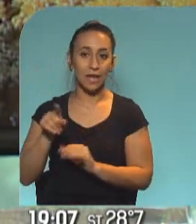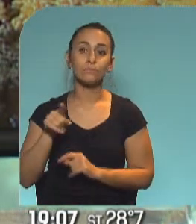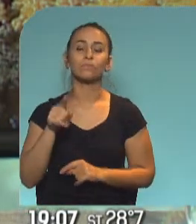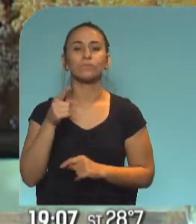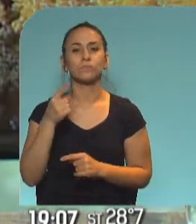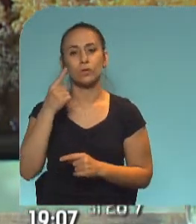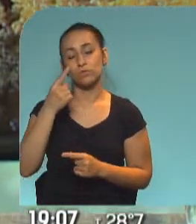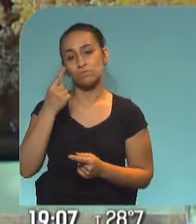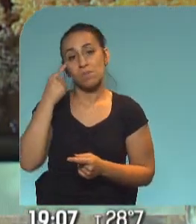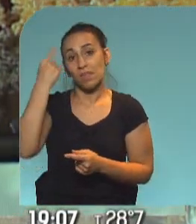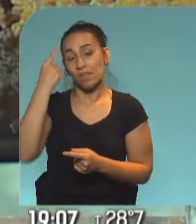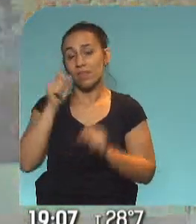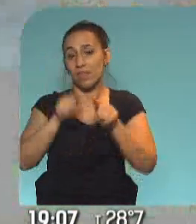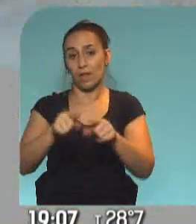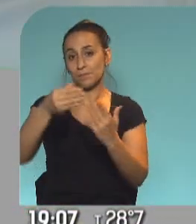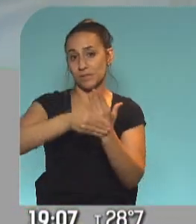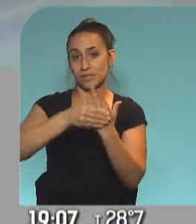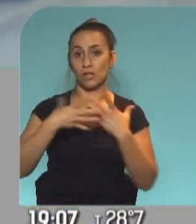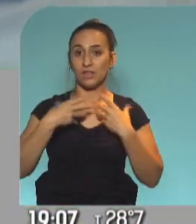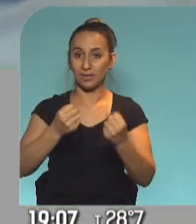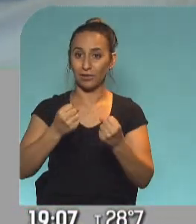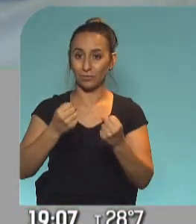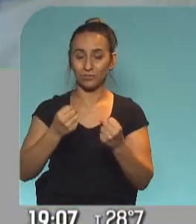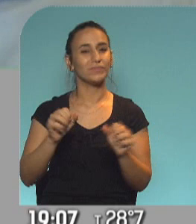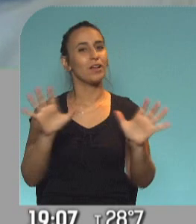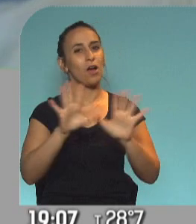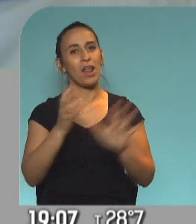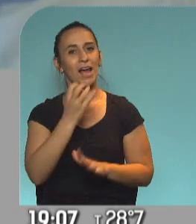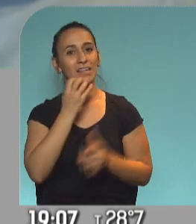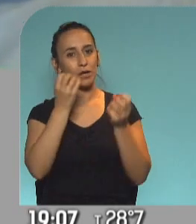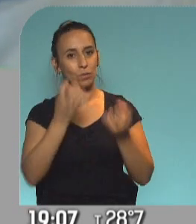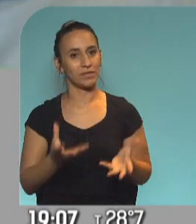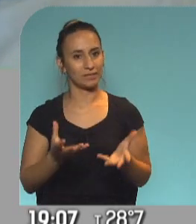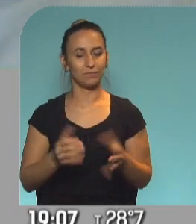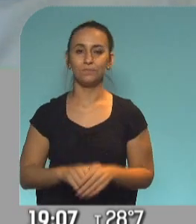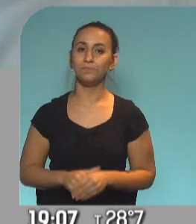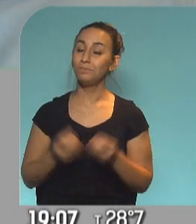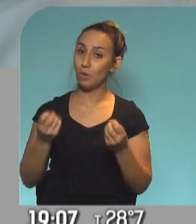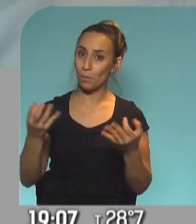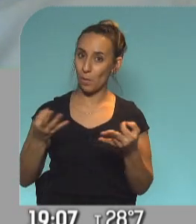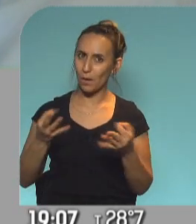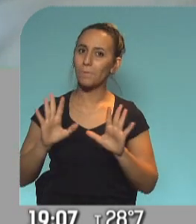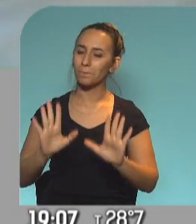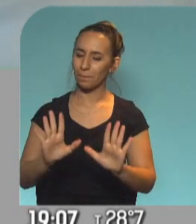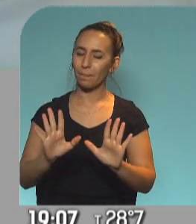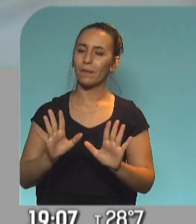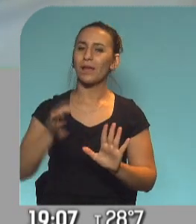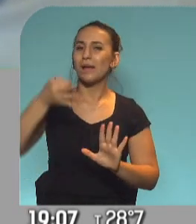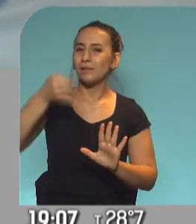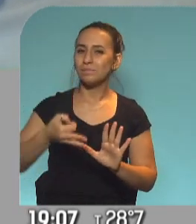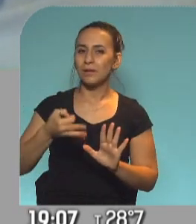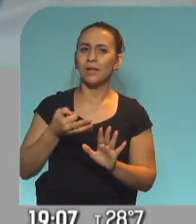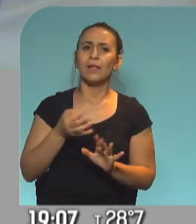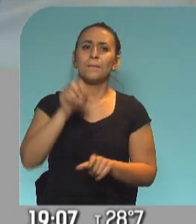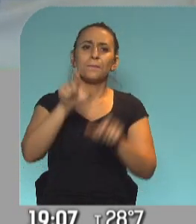Ministerio de Salud. Nicolás, un abrazo, buenas tardes. Hola Ariel, ¿cómo estás? Muy bien, muy bien, muy bien. La definición de